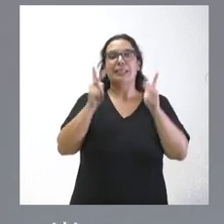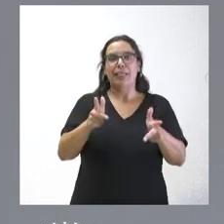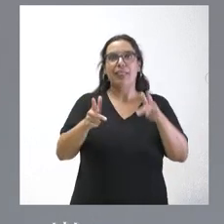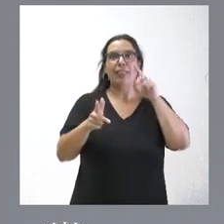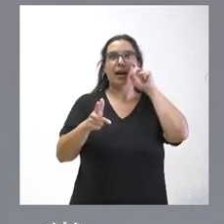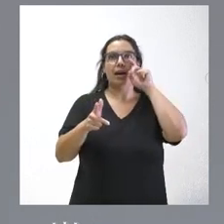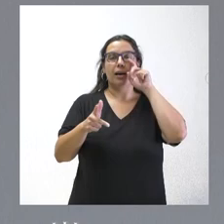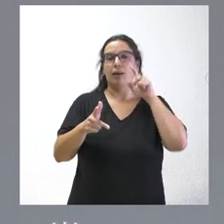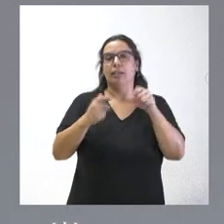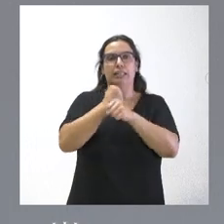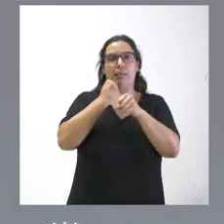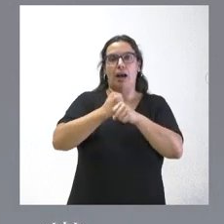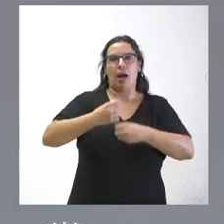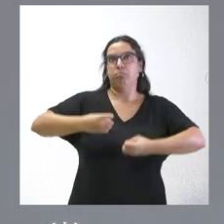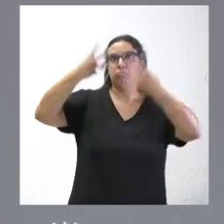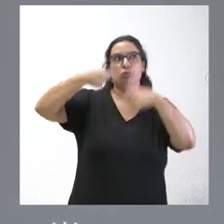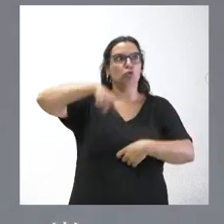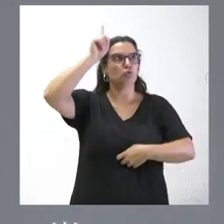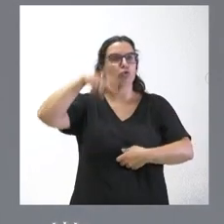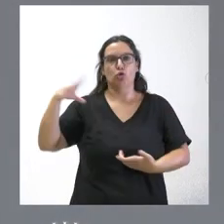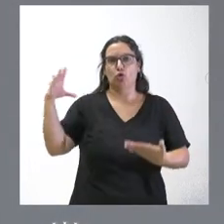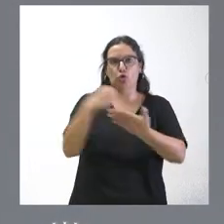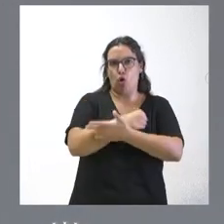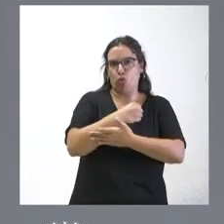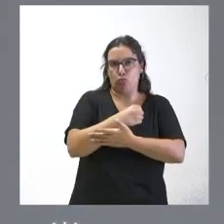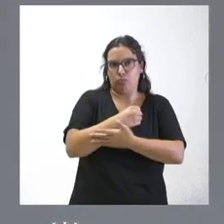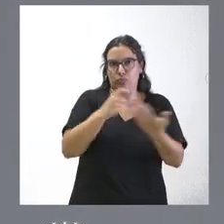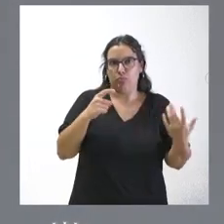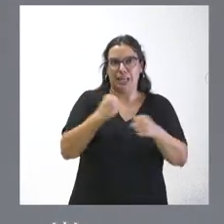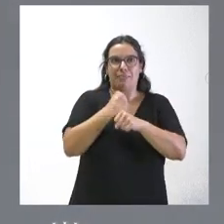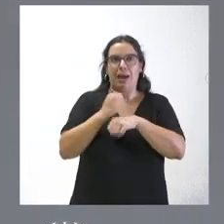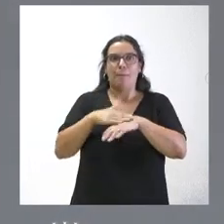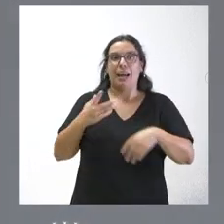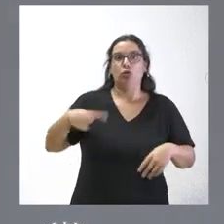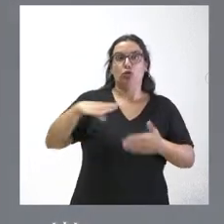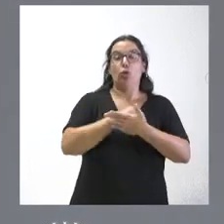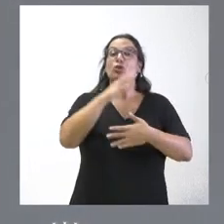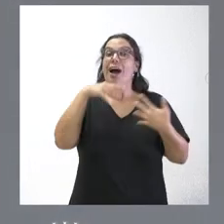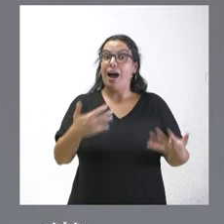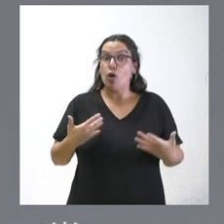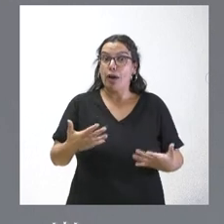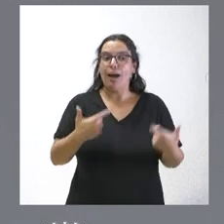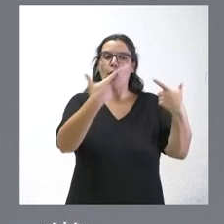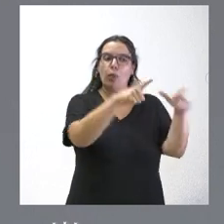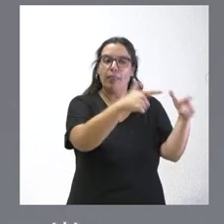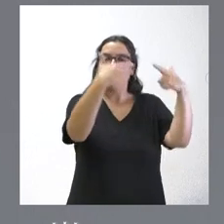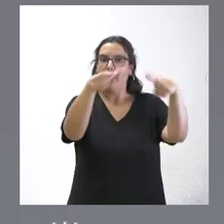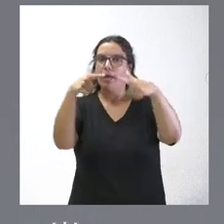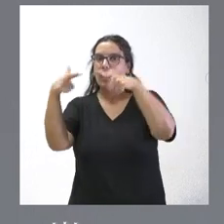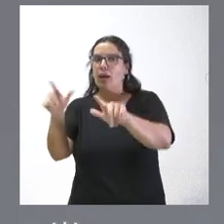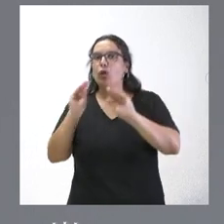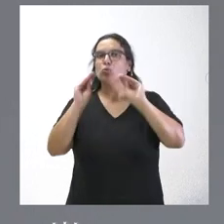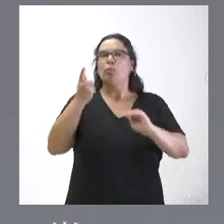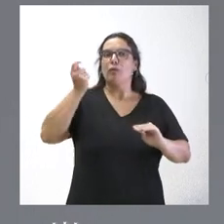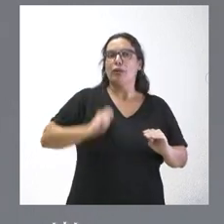en todas las plantas con todos los residentes del centro con el modelo se pretende que cada unidad de referencia tenga siempre